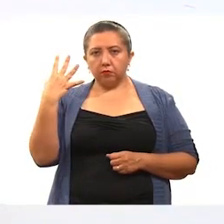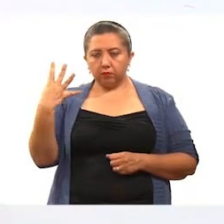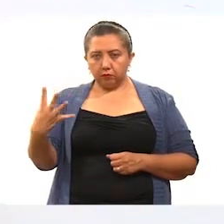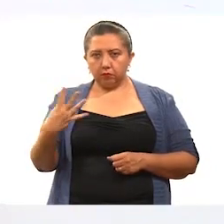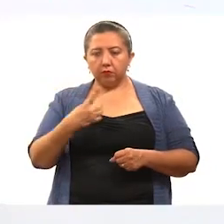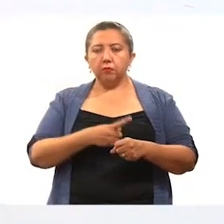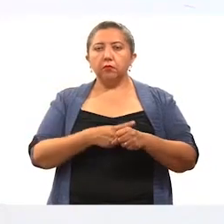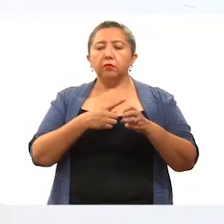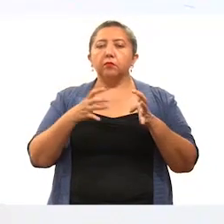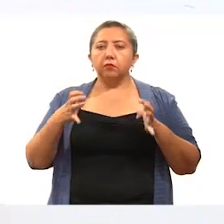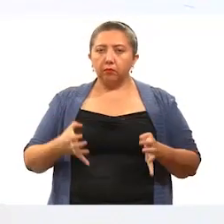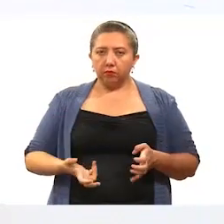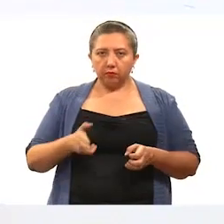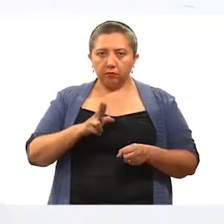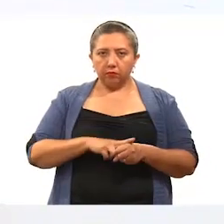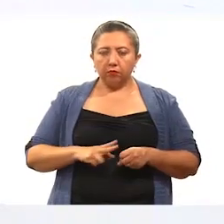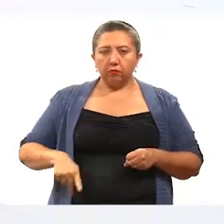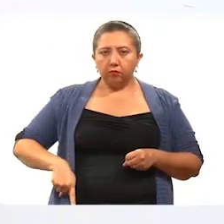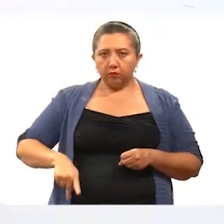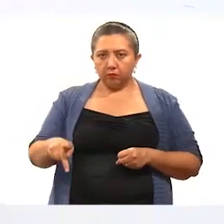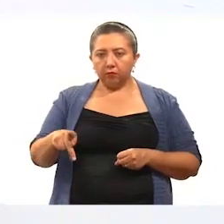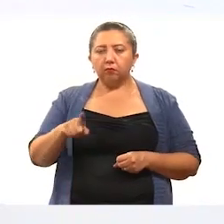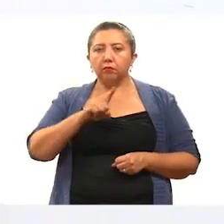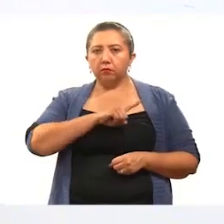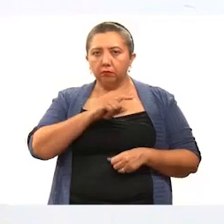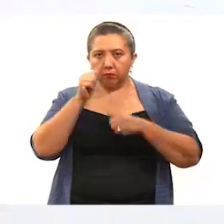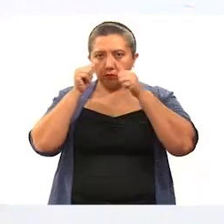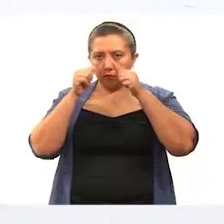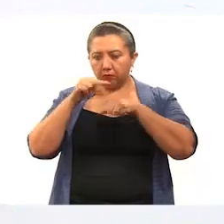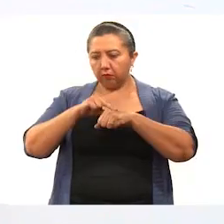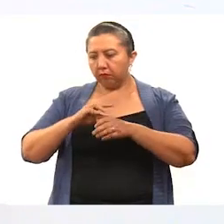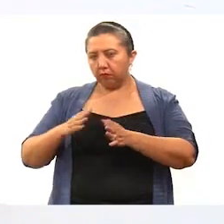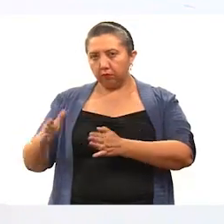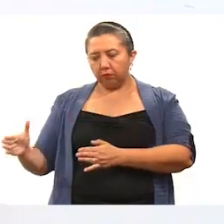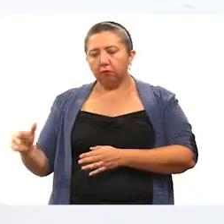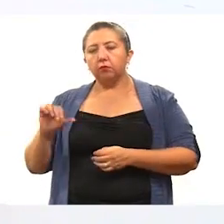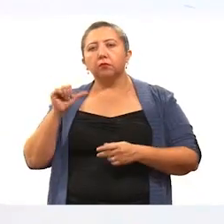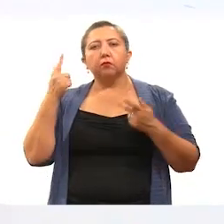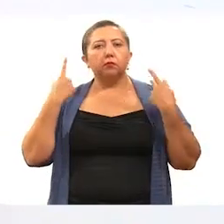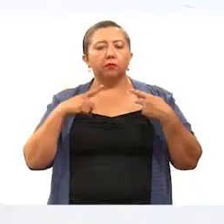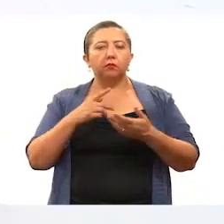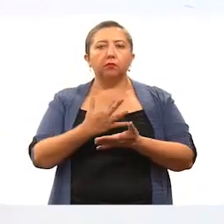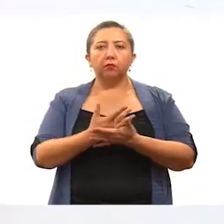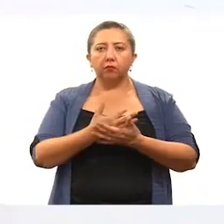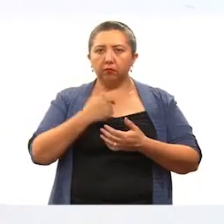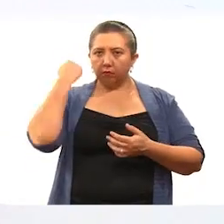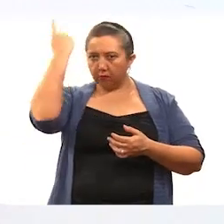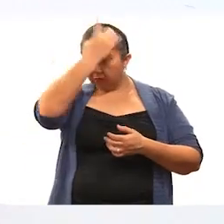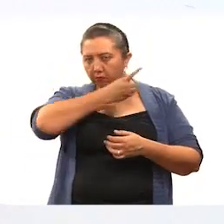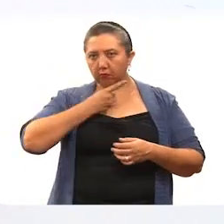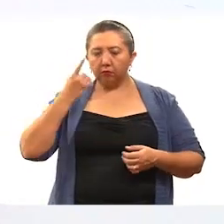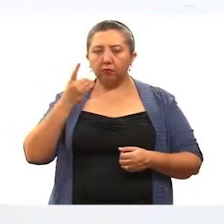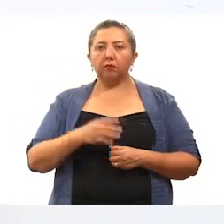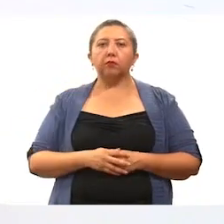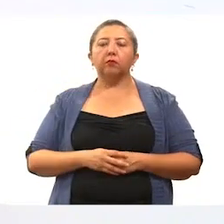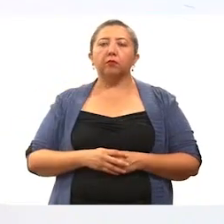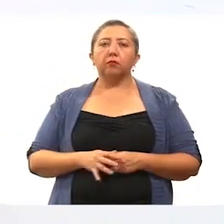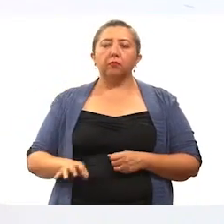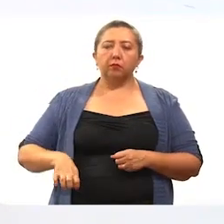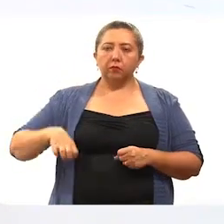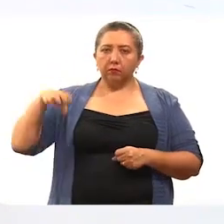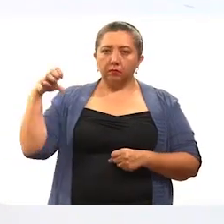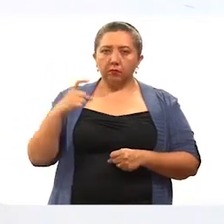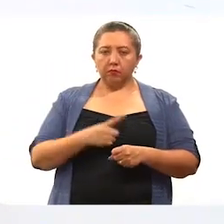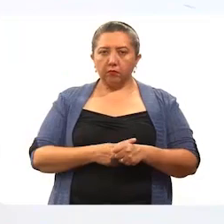54 de los casos positivos están en hospitales públicos y en aislamiento total. Hay otros pacientes a la espera de diagnóstico.